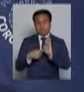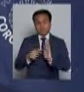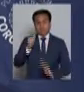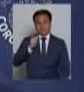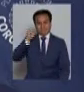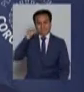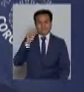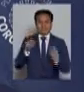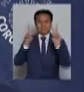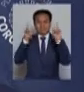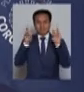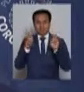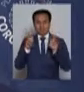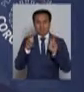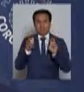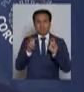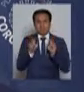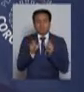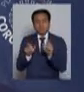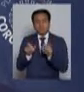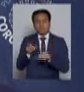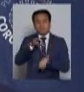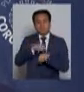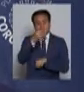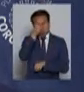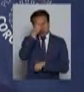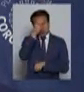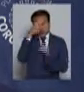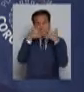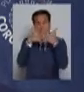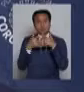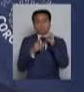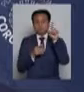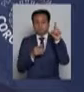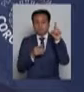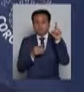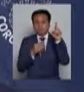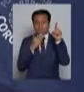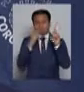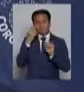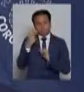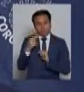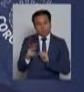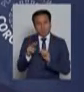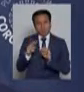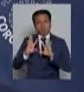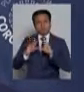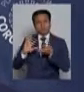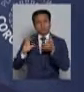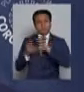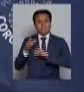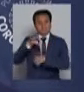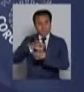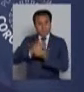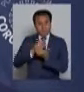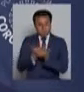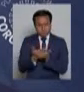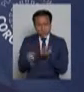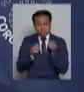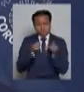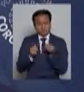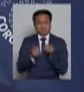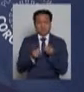anteayer, tanto del Centro de Control de Enfermedades de Estados Unidos como de la propia Organización Mundial de la Salud,